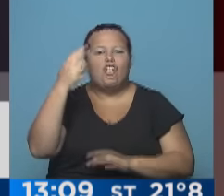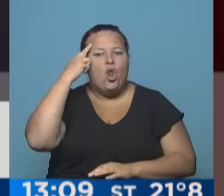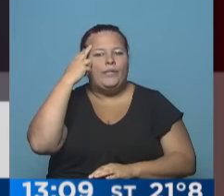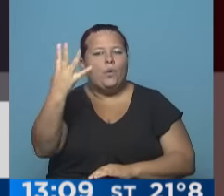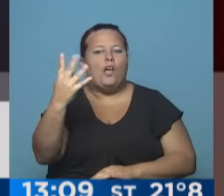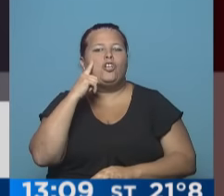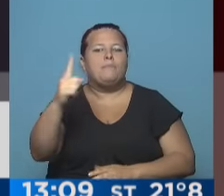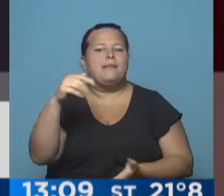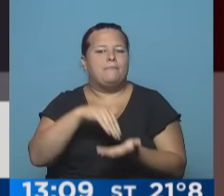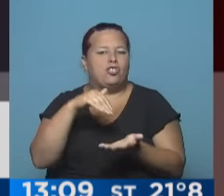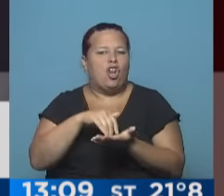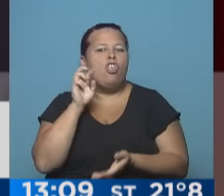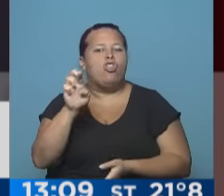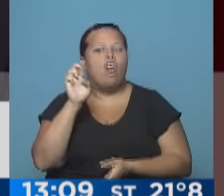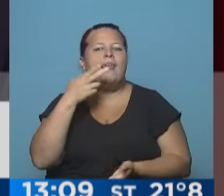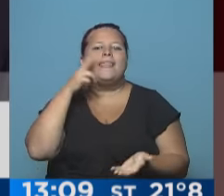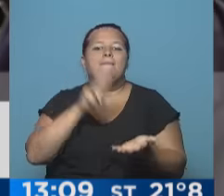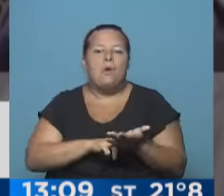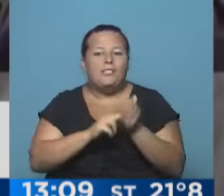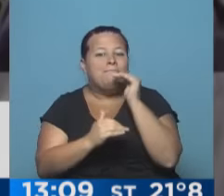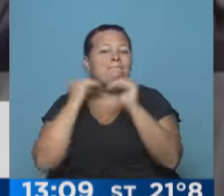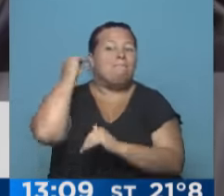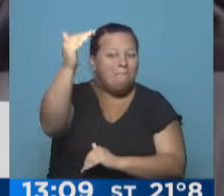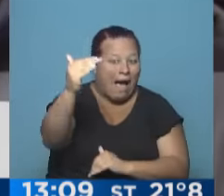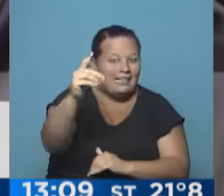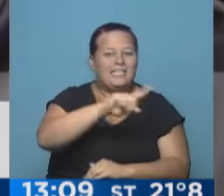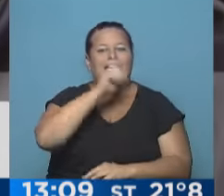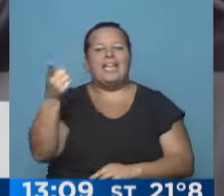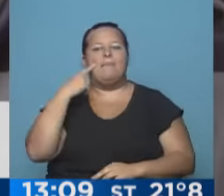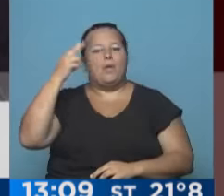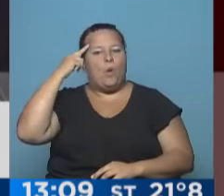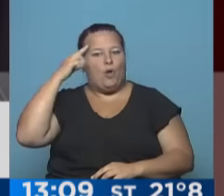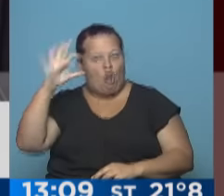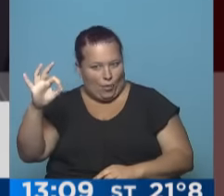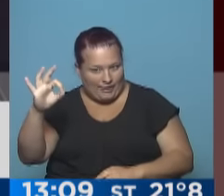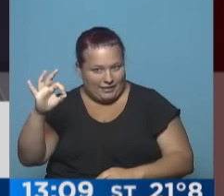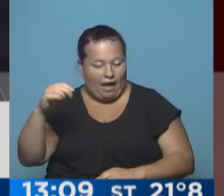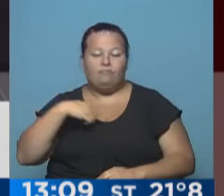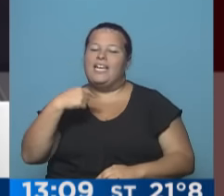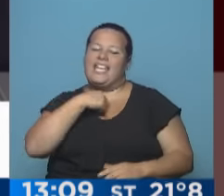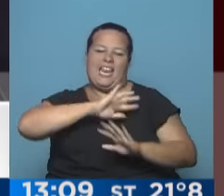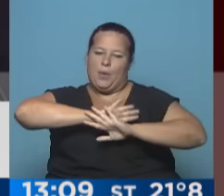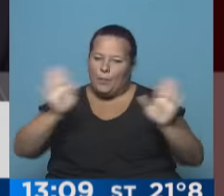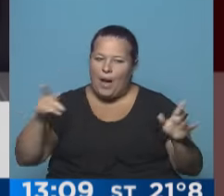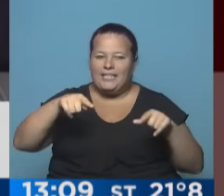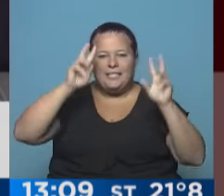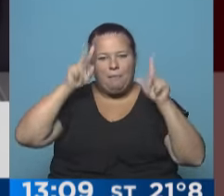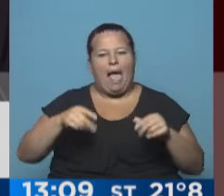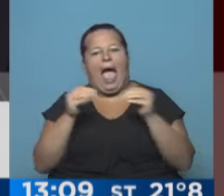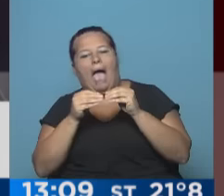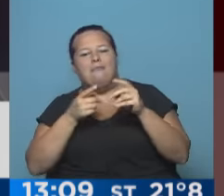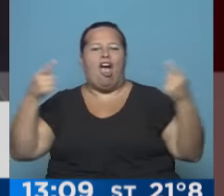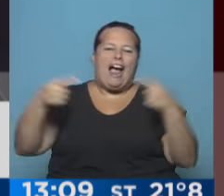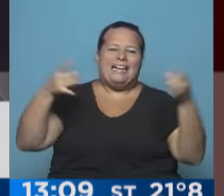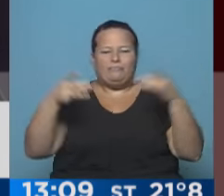694 mil millones de dólares de impuestos más que en la década del 90. Queremos acabar con la lógica de amigos y